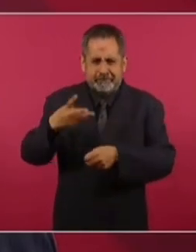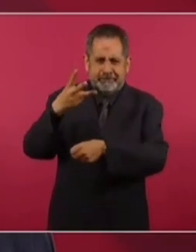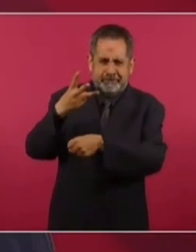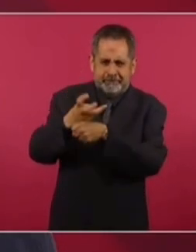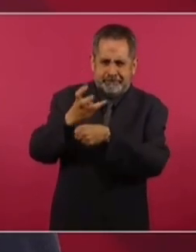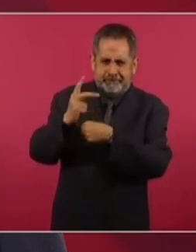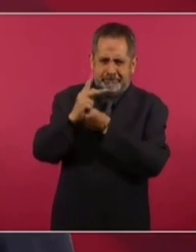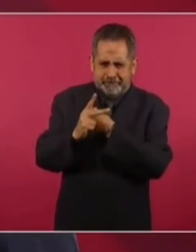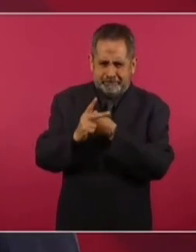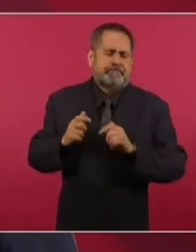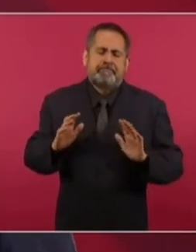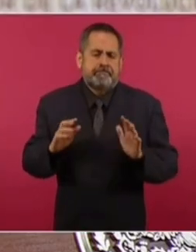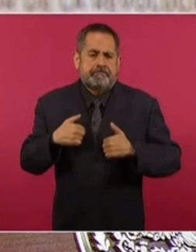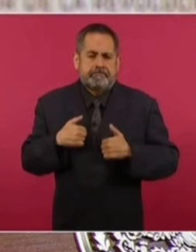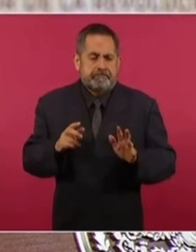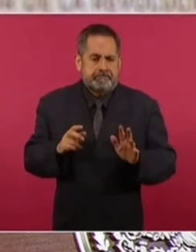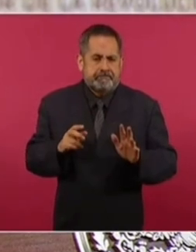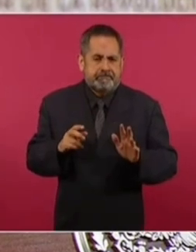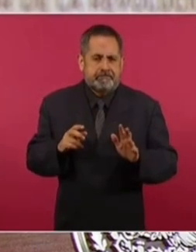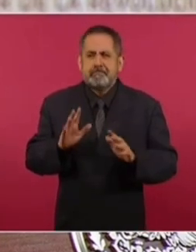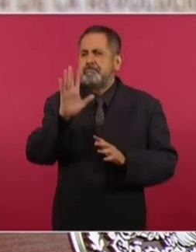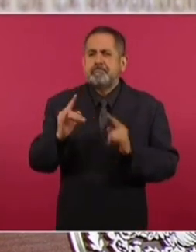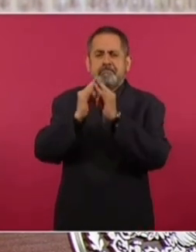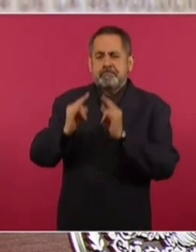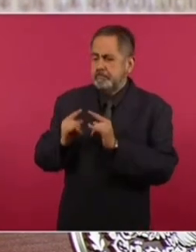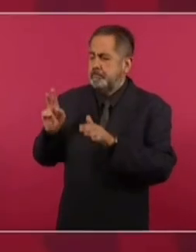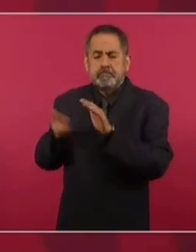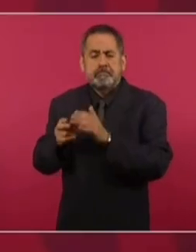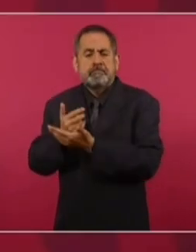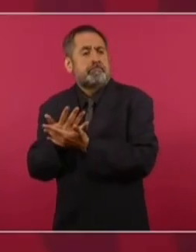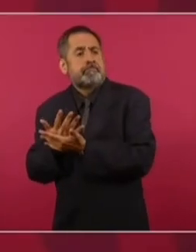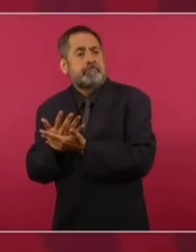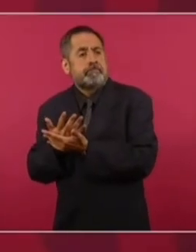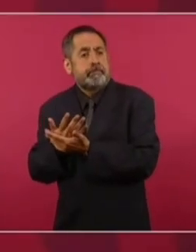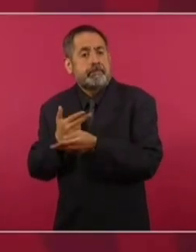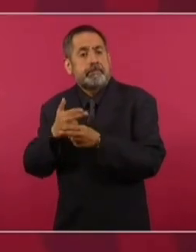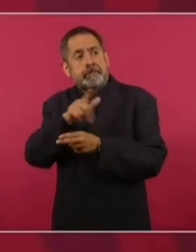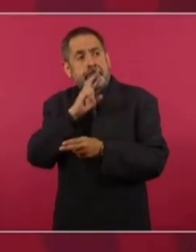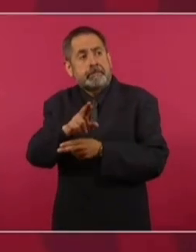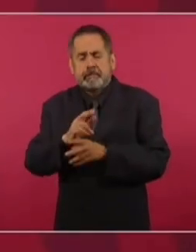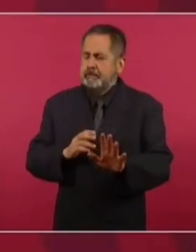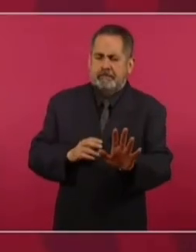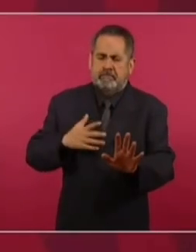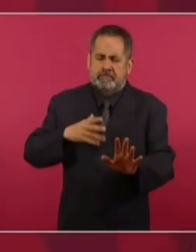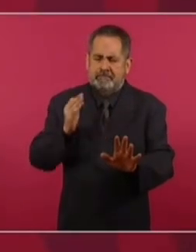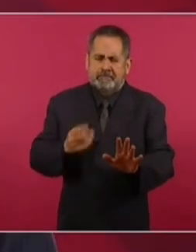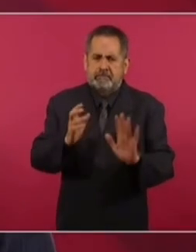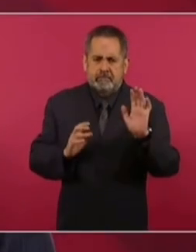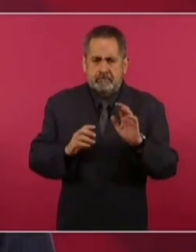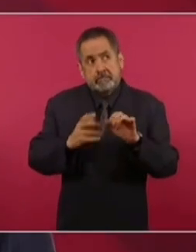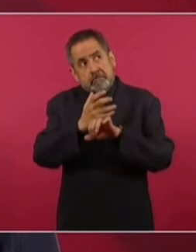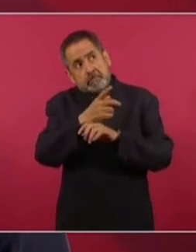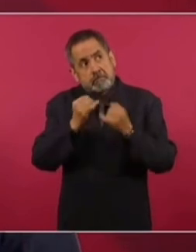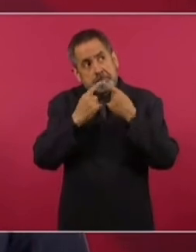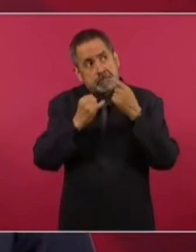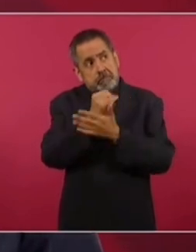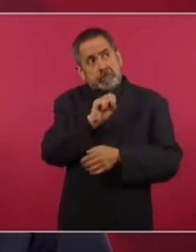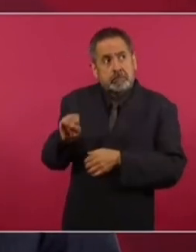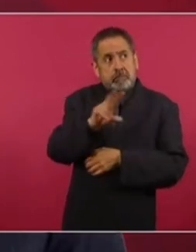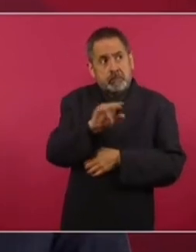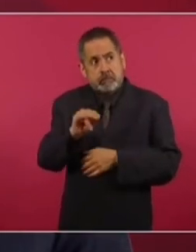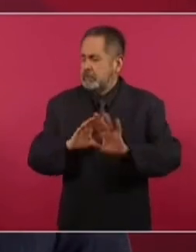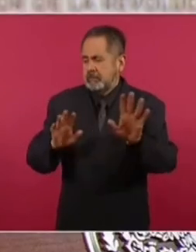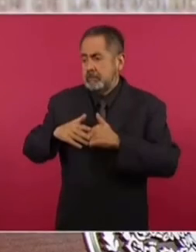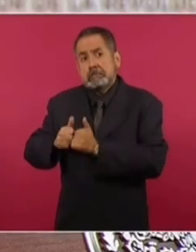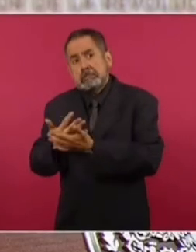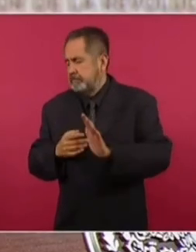país, como un campamento de migrantes para esperar a que resuelvan en Estados Unidos. Ahora